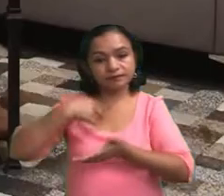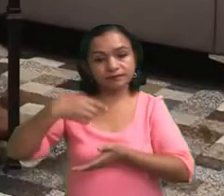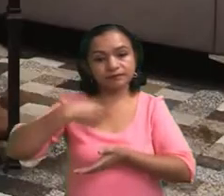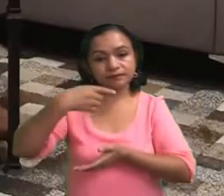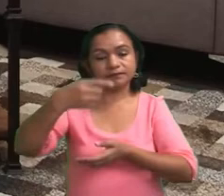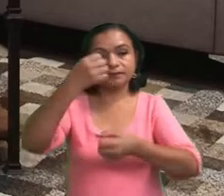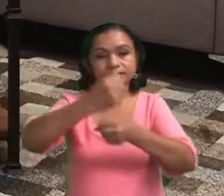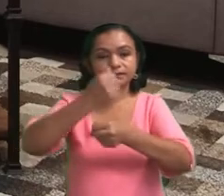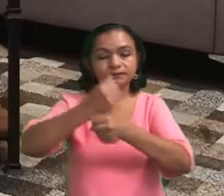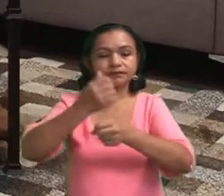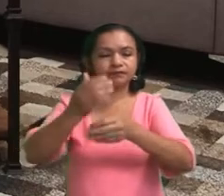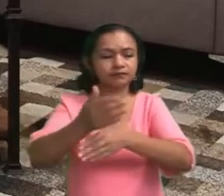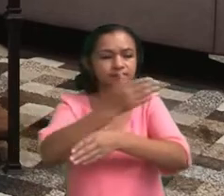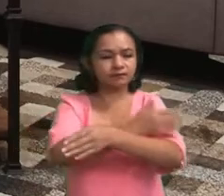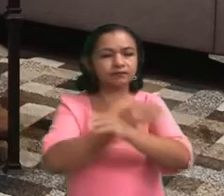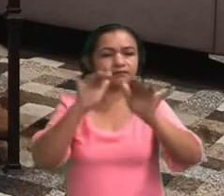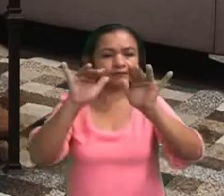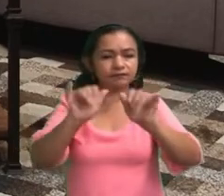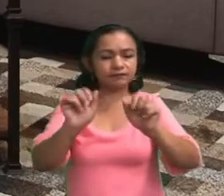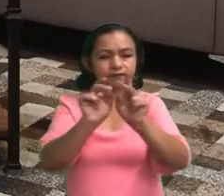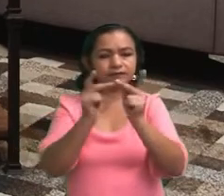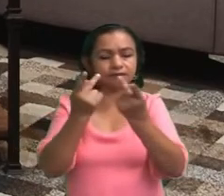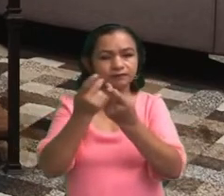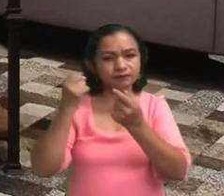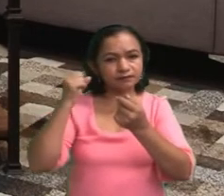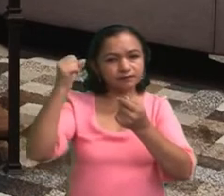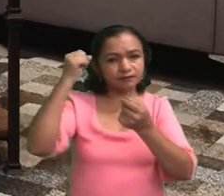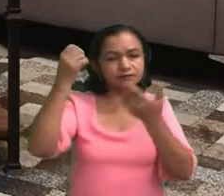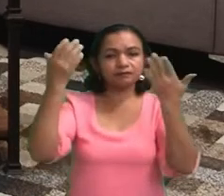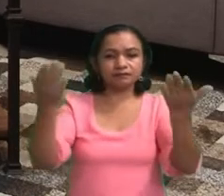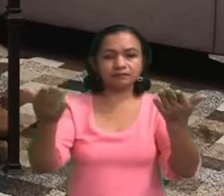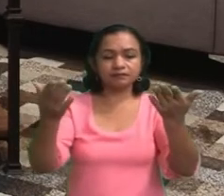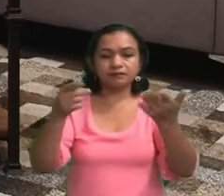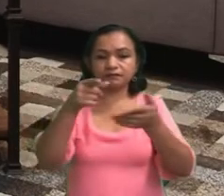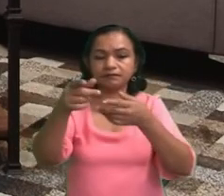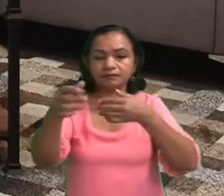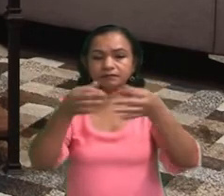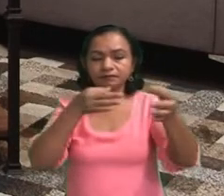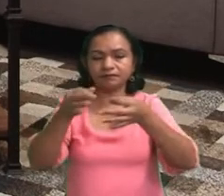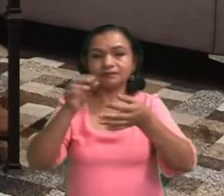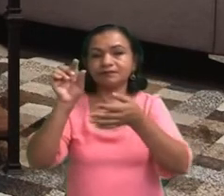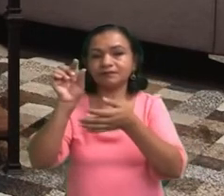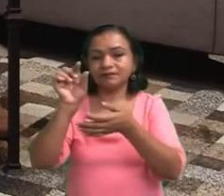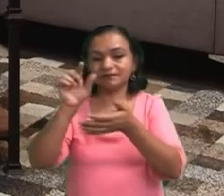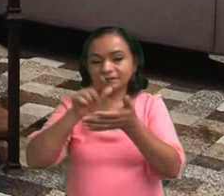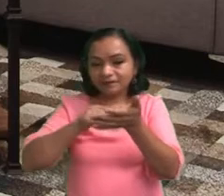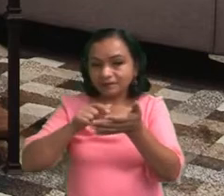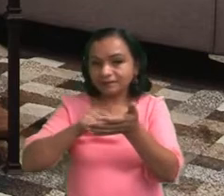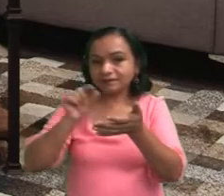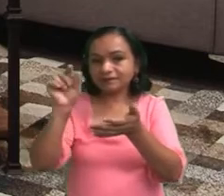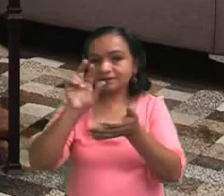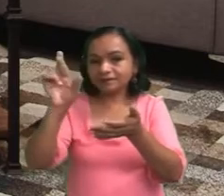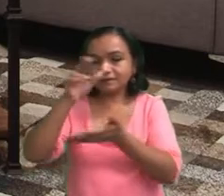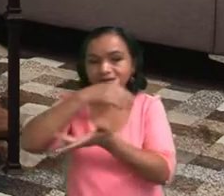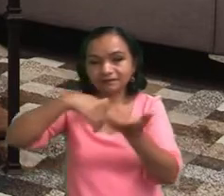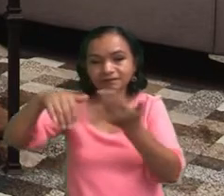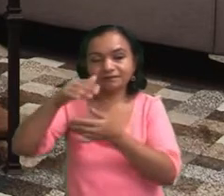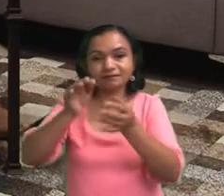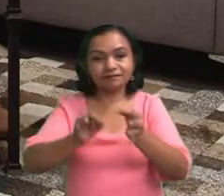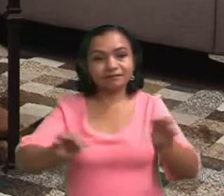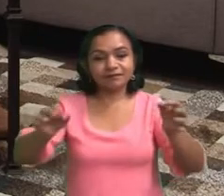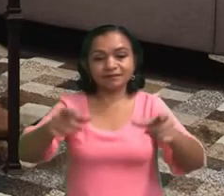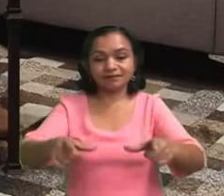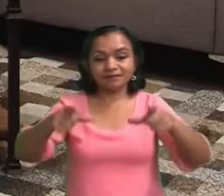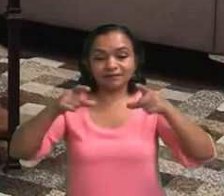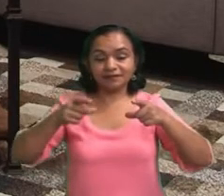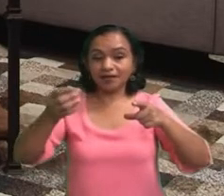conquistas ya obtenidas por nuestro pueblo? Usted mencionaba rubros muy importantes del gallo pinto, de las familias nicaragüenses, del plato de comida